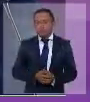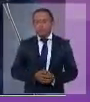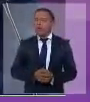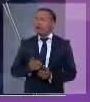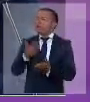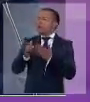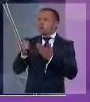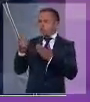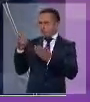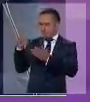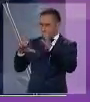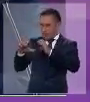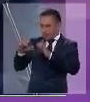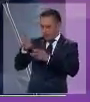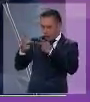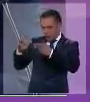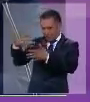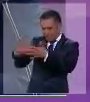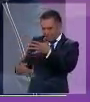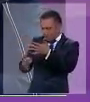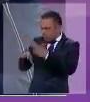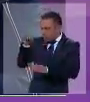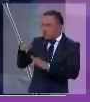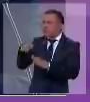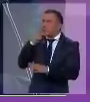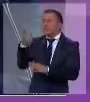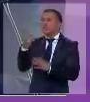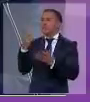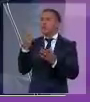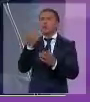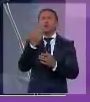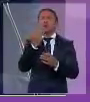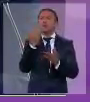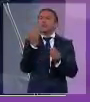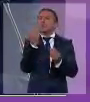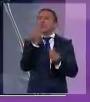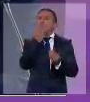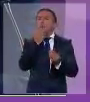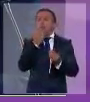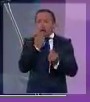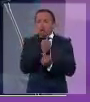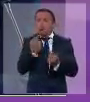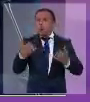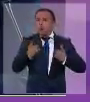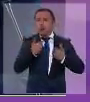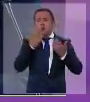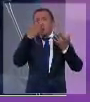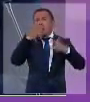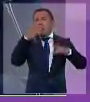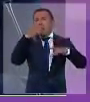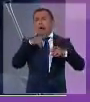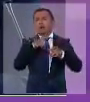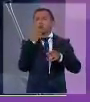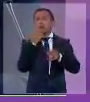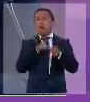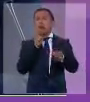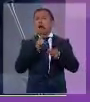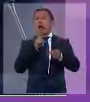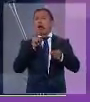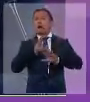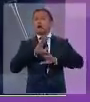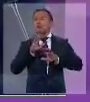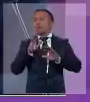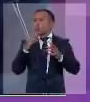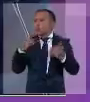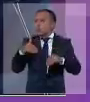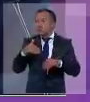que ver con deserción escolar. Me va a permitir leerle un mensaje que es representativo de todos los que le llegaron a usted. Dice: soy un estudiante a